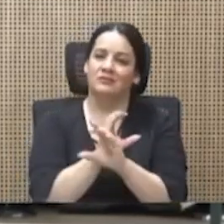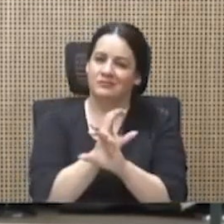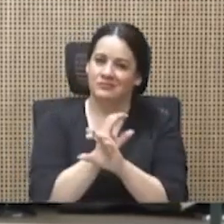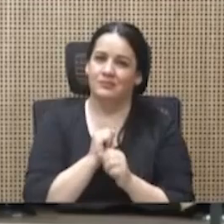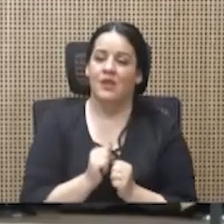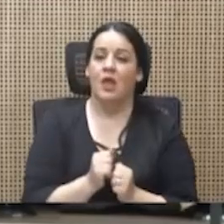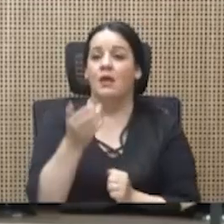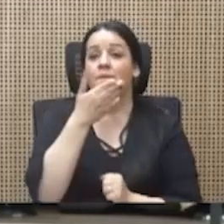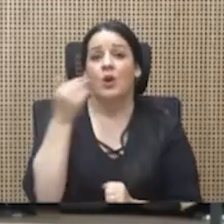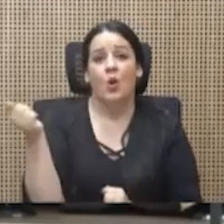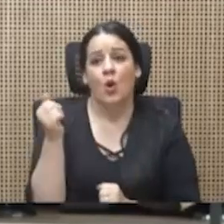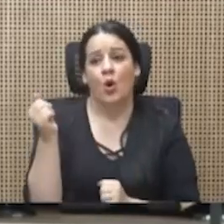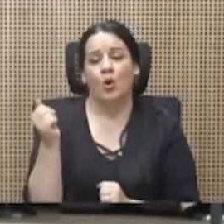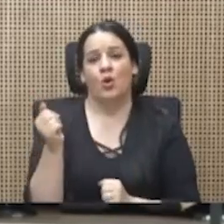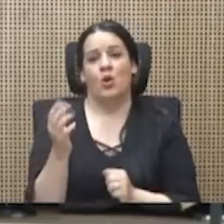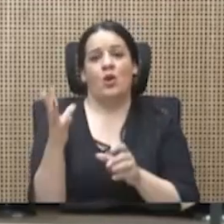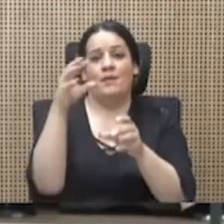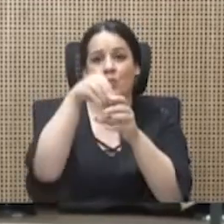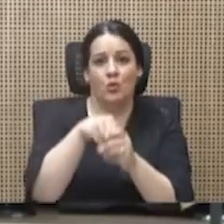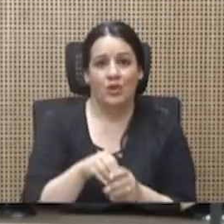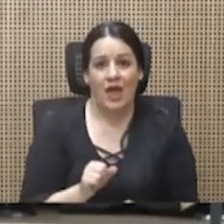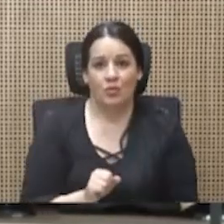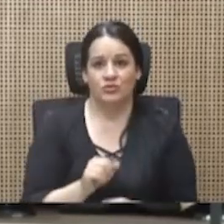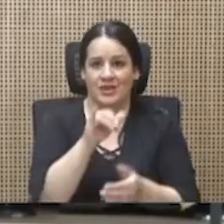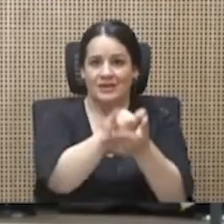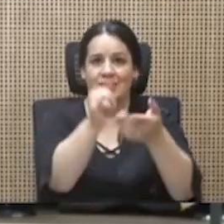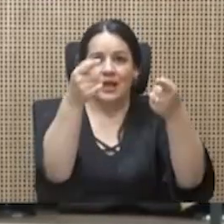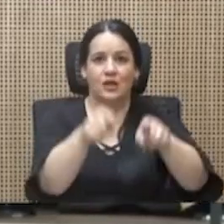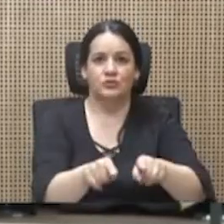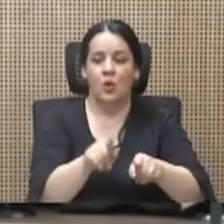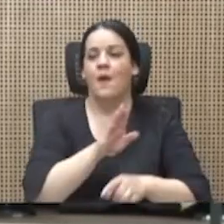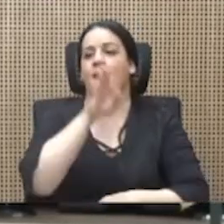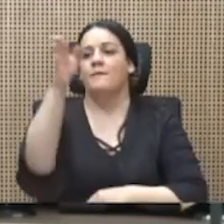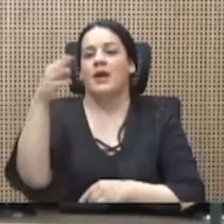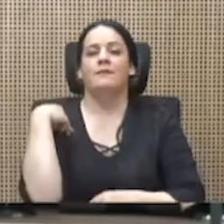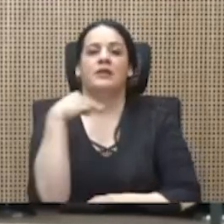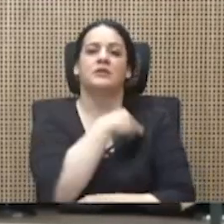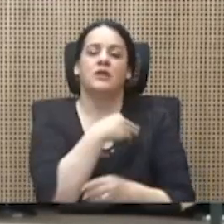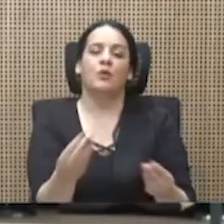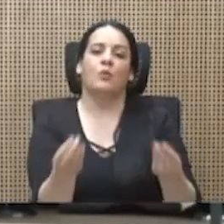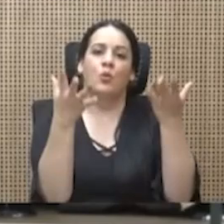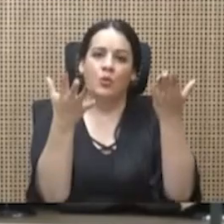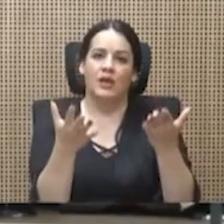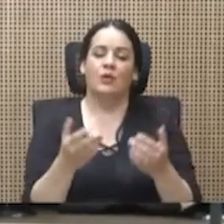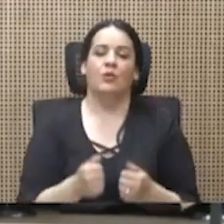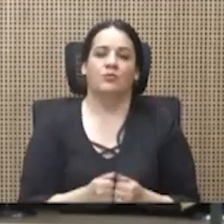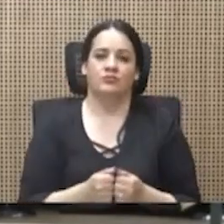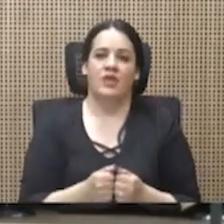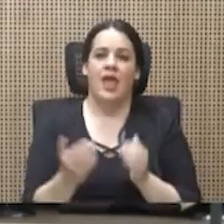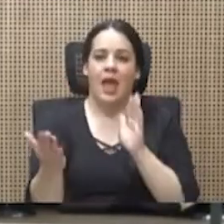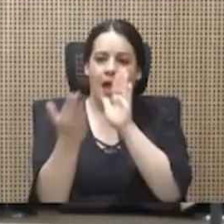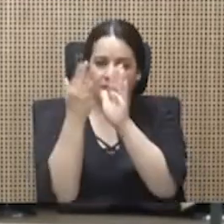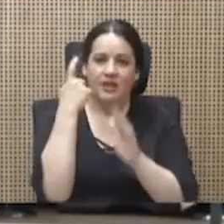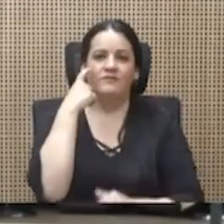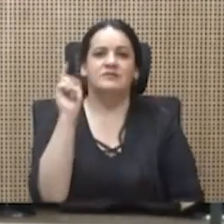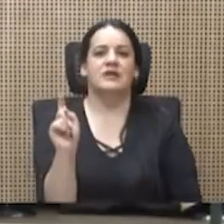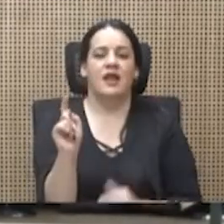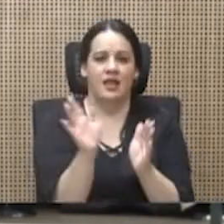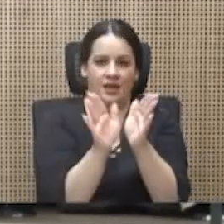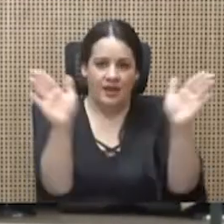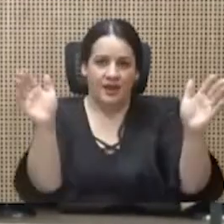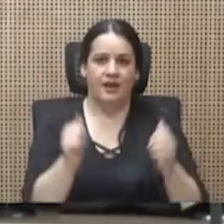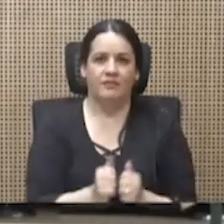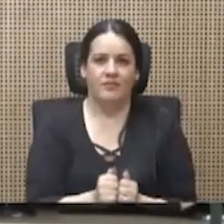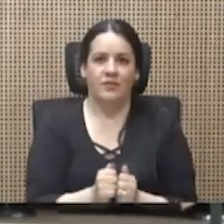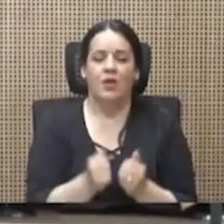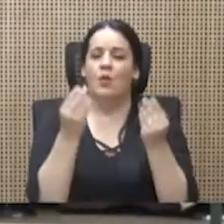involucrados en este caso vayan al Ministerio Público y pónganse a la orden del Fiscal General, que mucho les va a ayudar